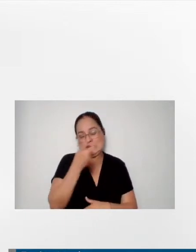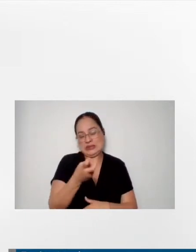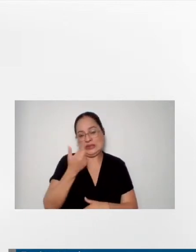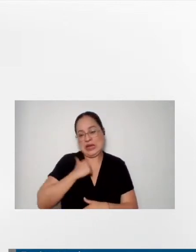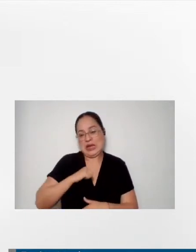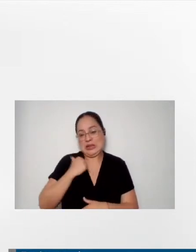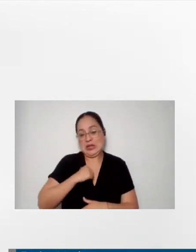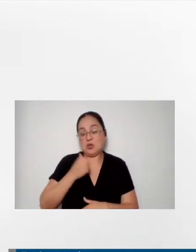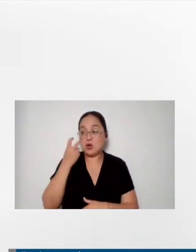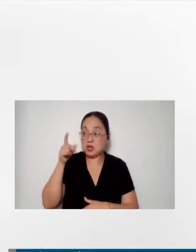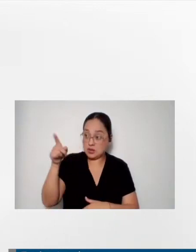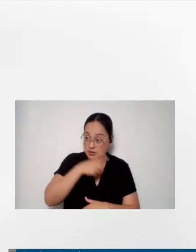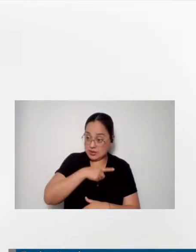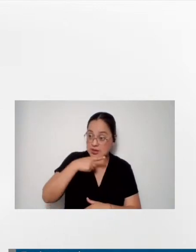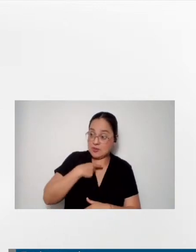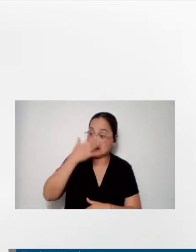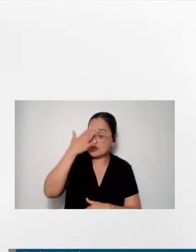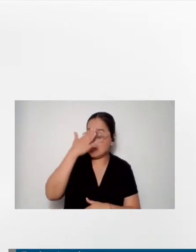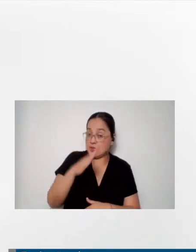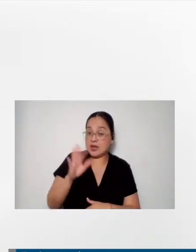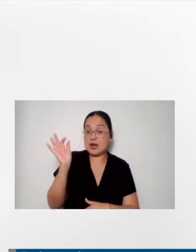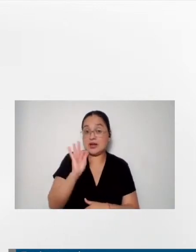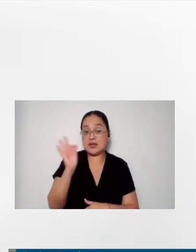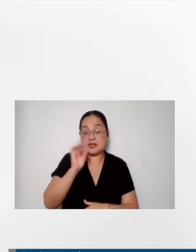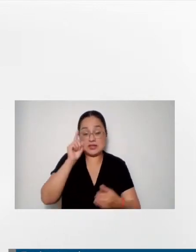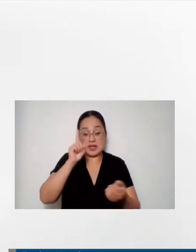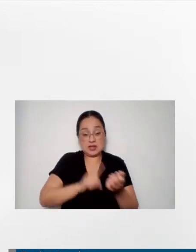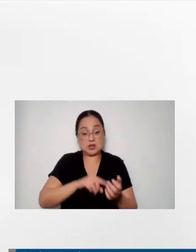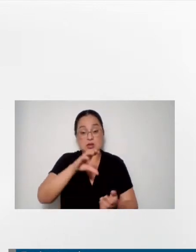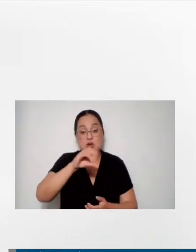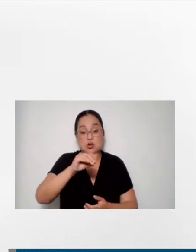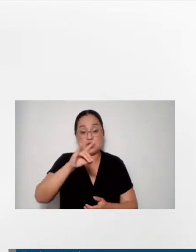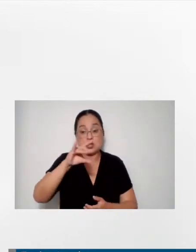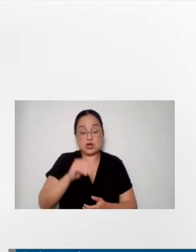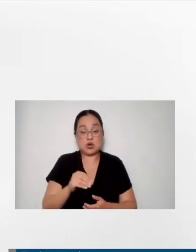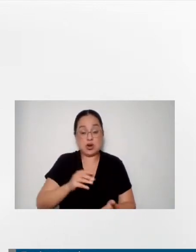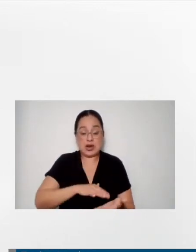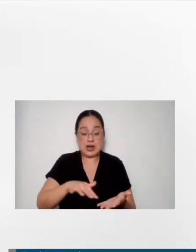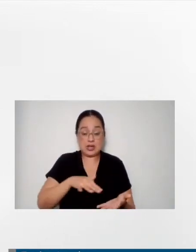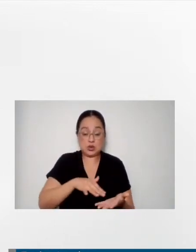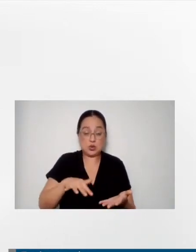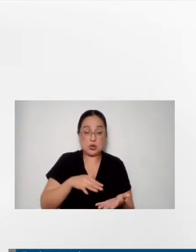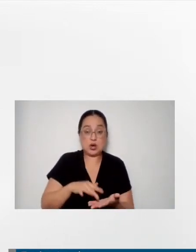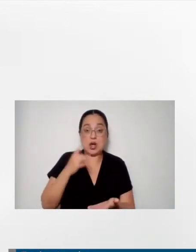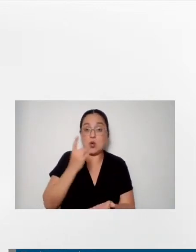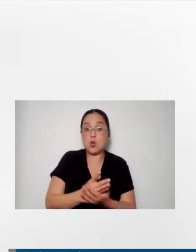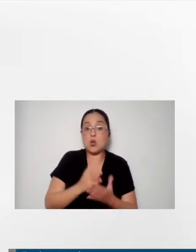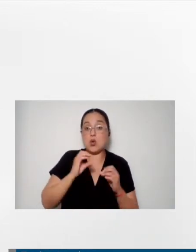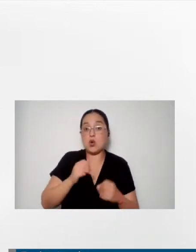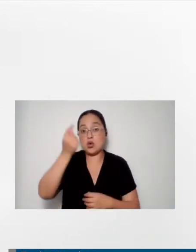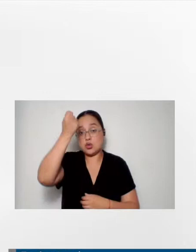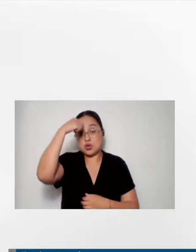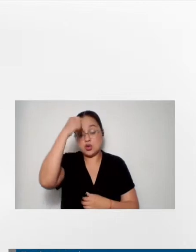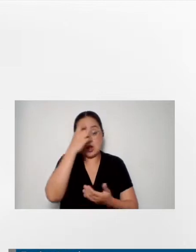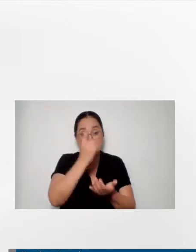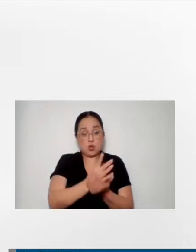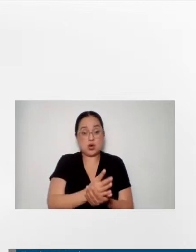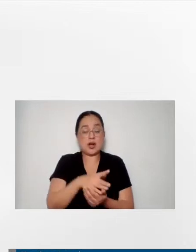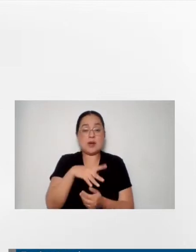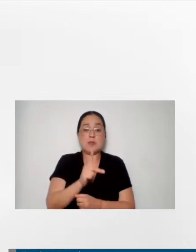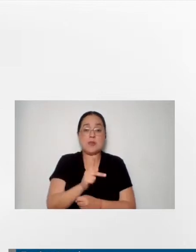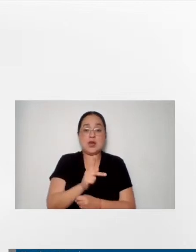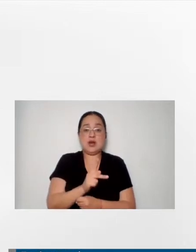transmitirles eso, que es más, si solamente leen los códigos, y a veces pasa también con la doctrina, van a tener una información